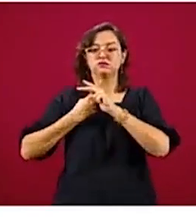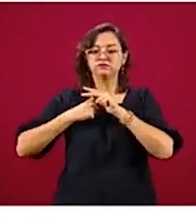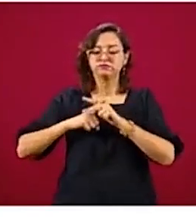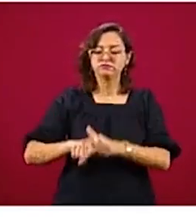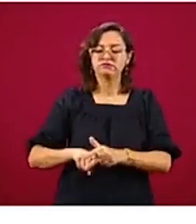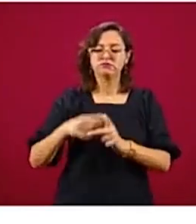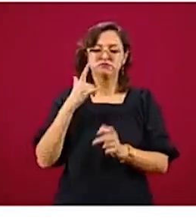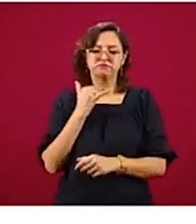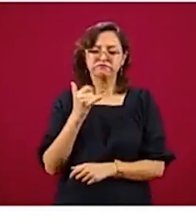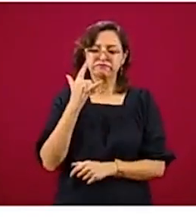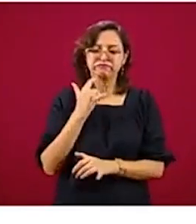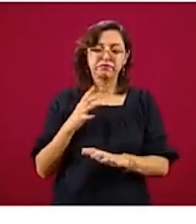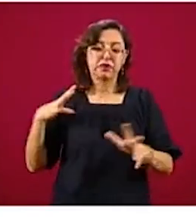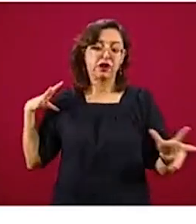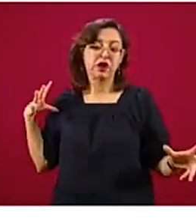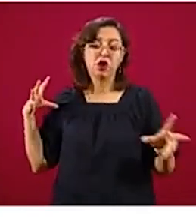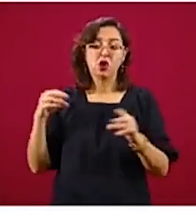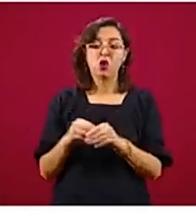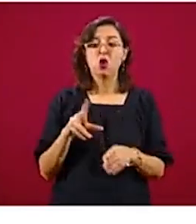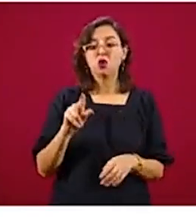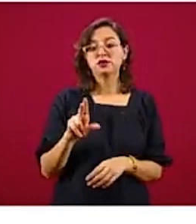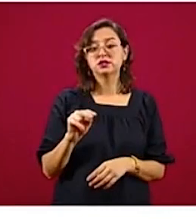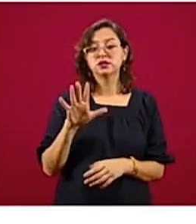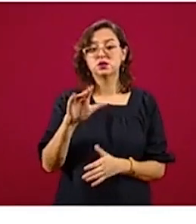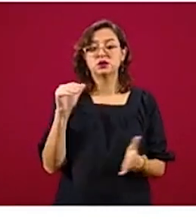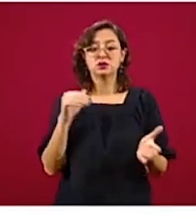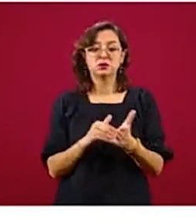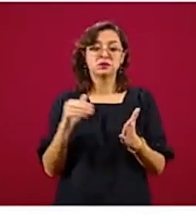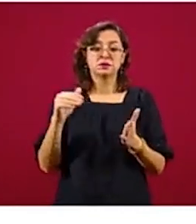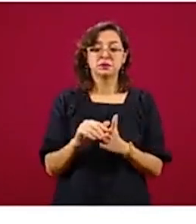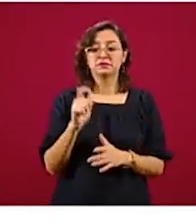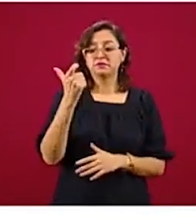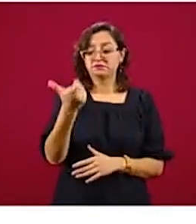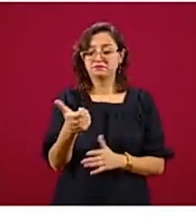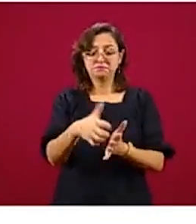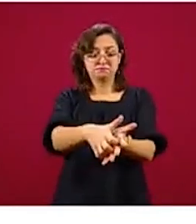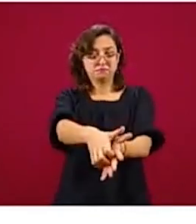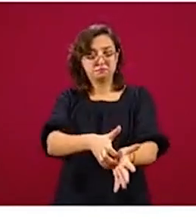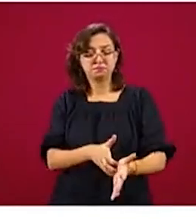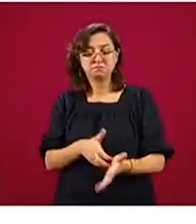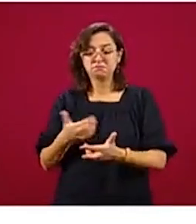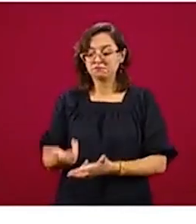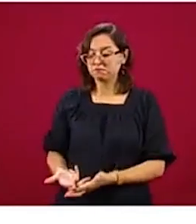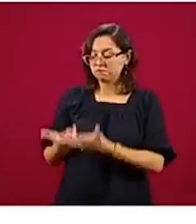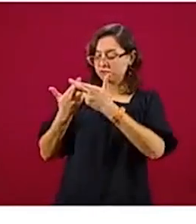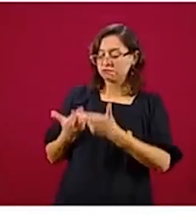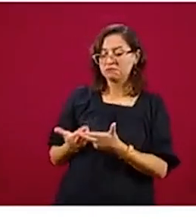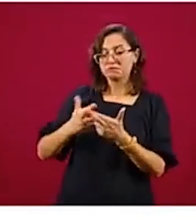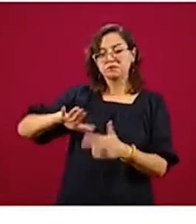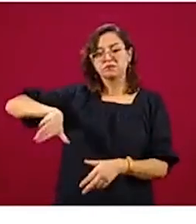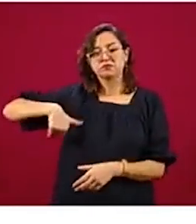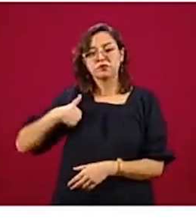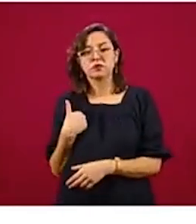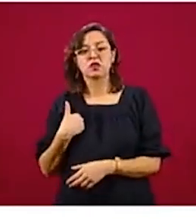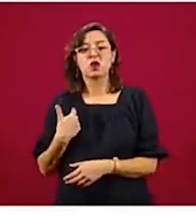de 84 mil millones de pesos 84 mil